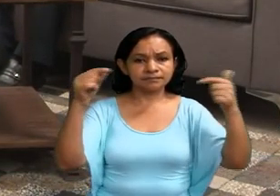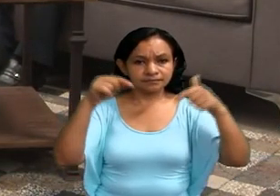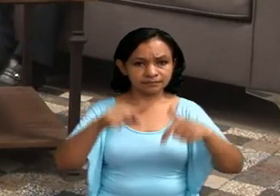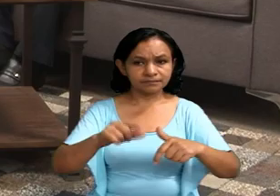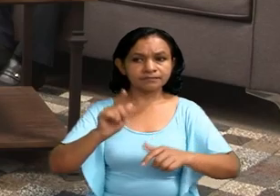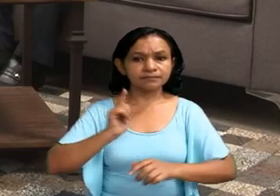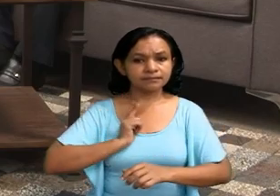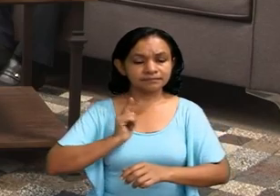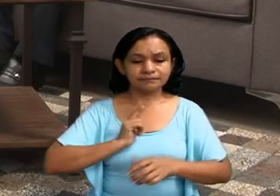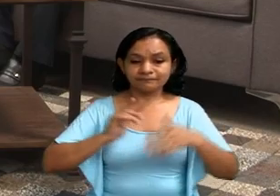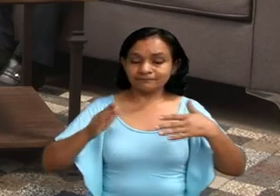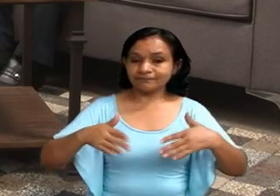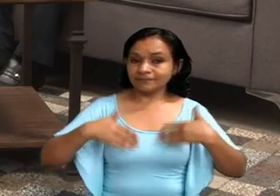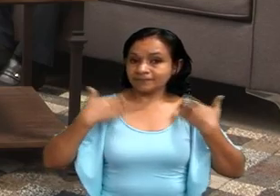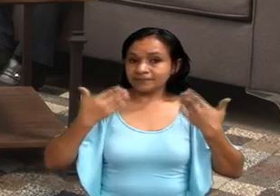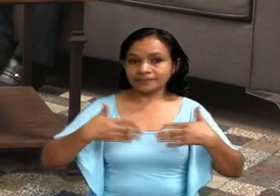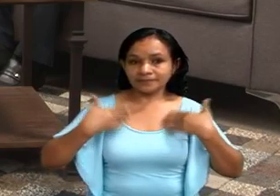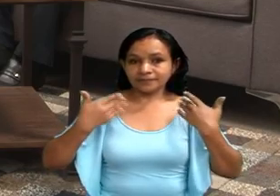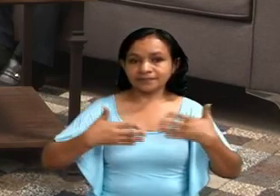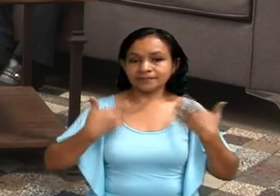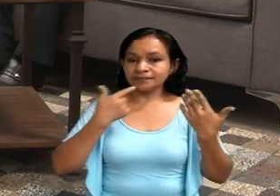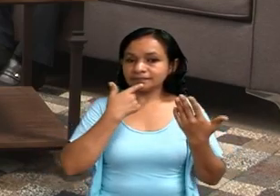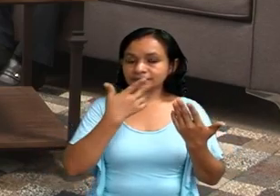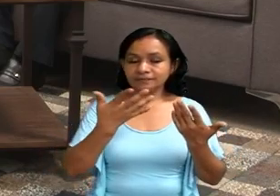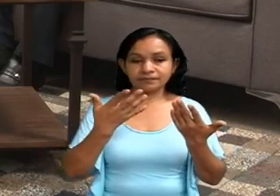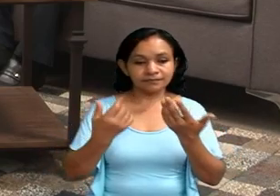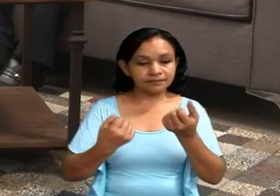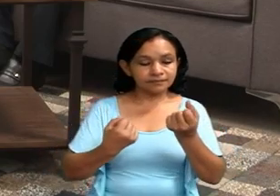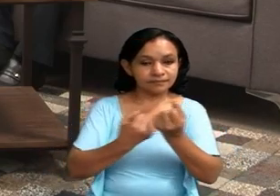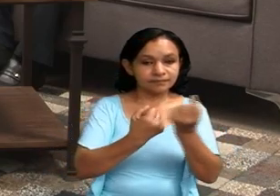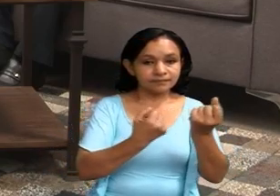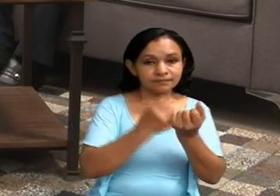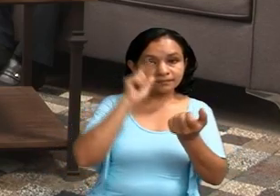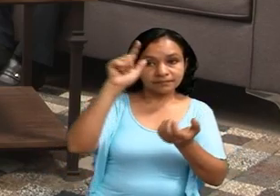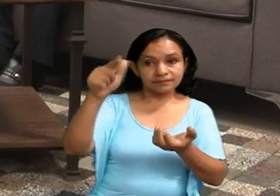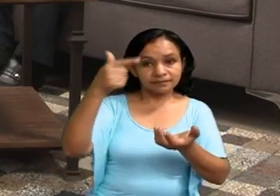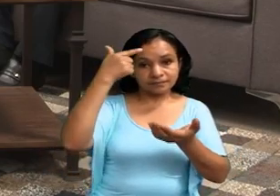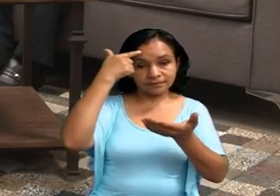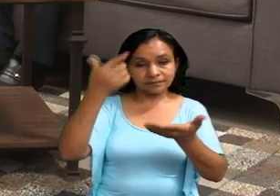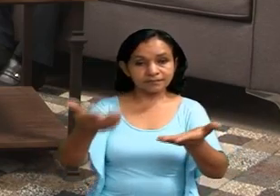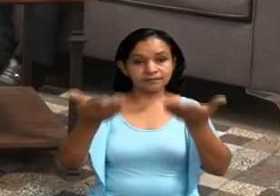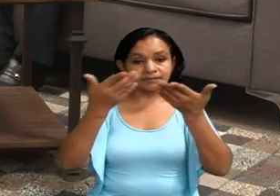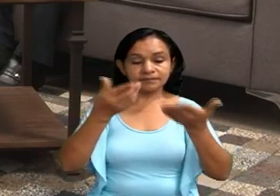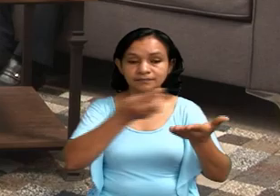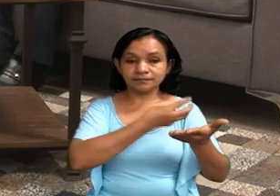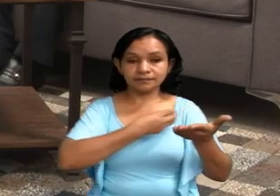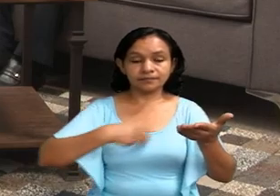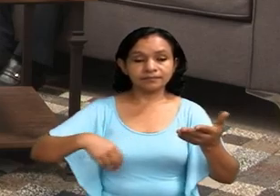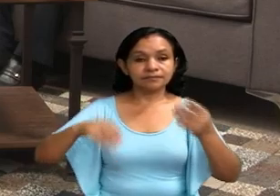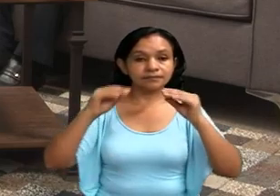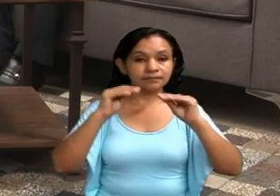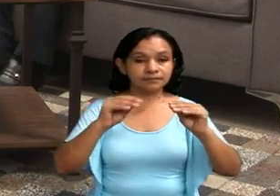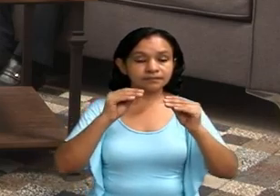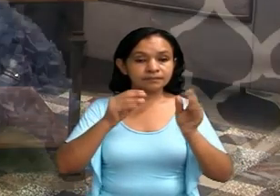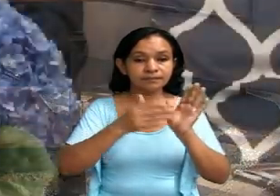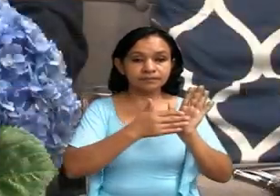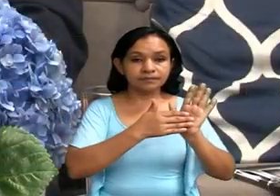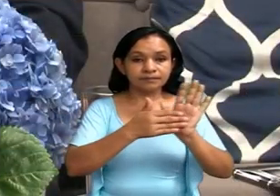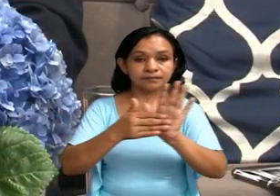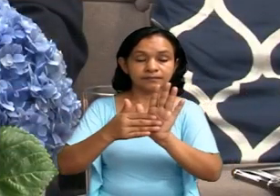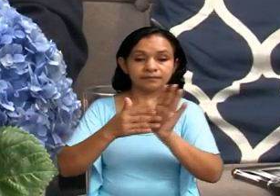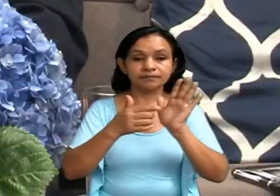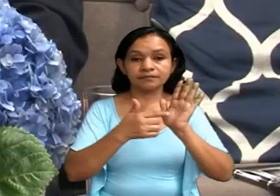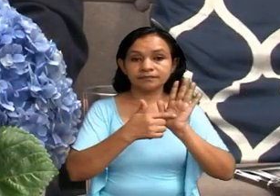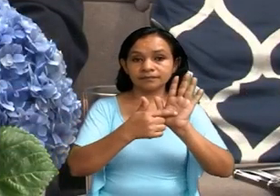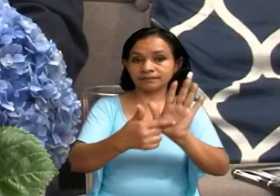estamos súper emocionados por el continuo apoyo que nos da el gobierno, que nos da el Ministerio de Educación. Y aquí se demuestra el